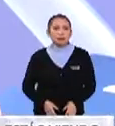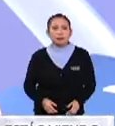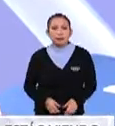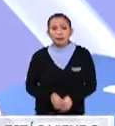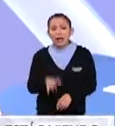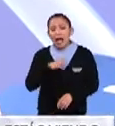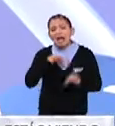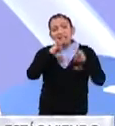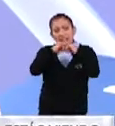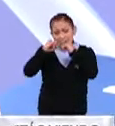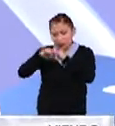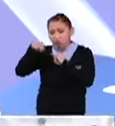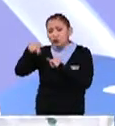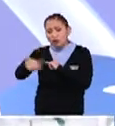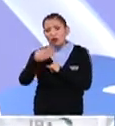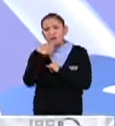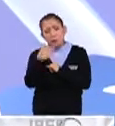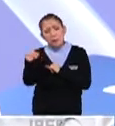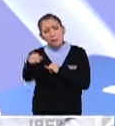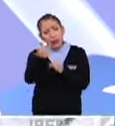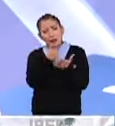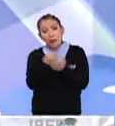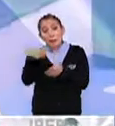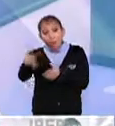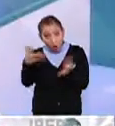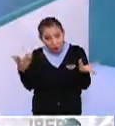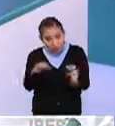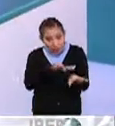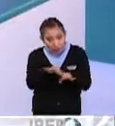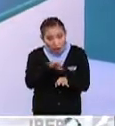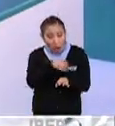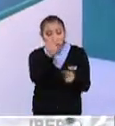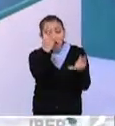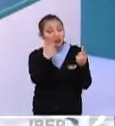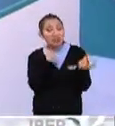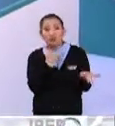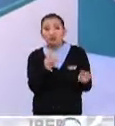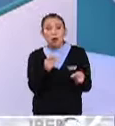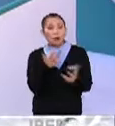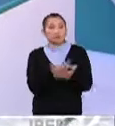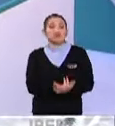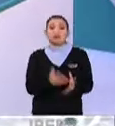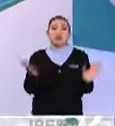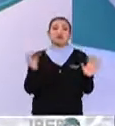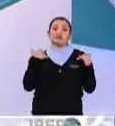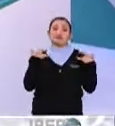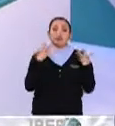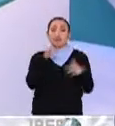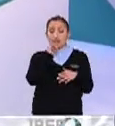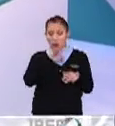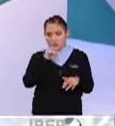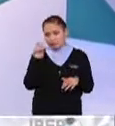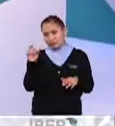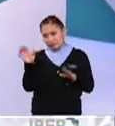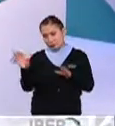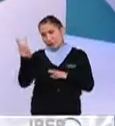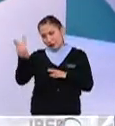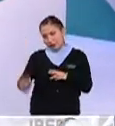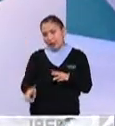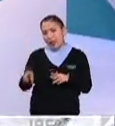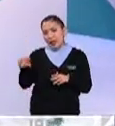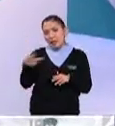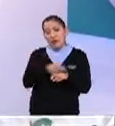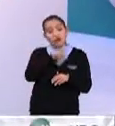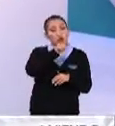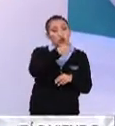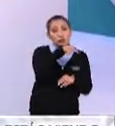instituciones adecuadas, pero no todas están jugando su rol ni están adoptando el papel que les corresponde. Por un lado, efectivamente eso